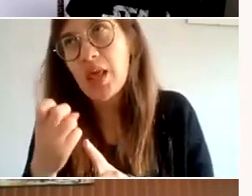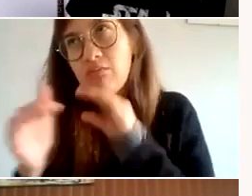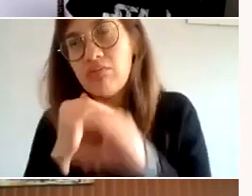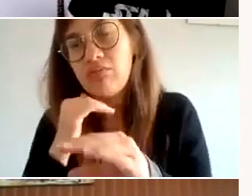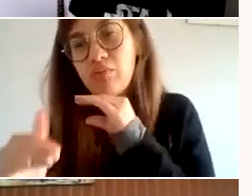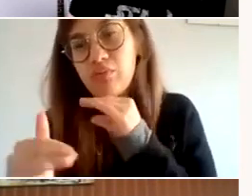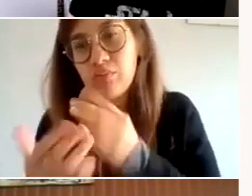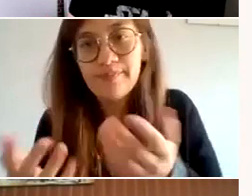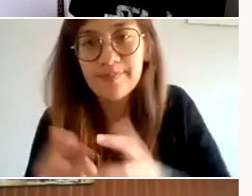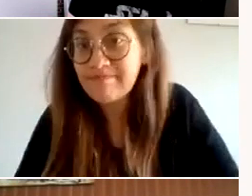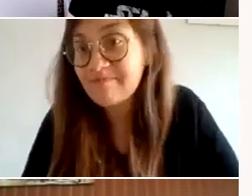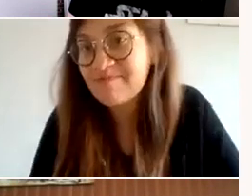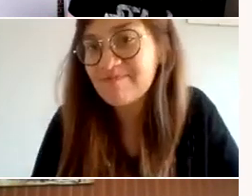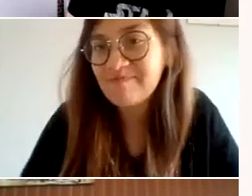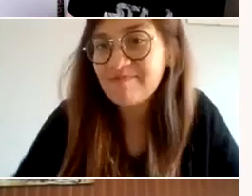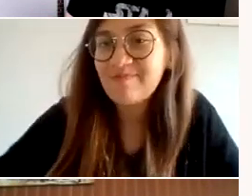mail.